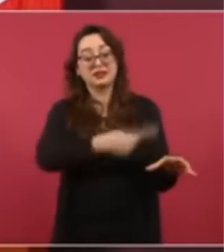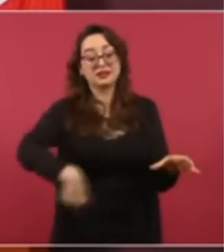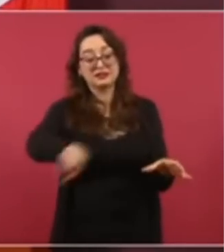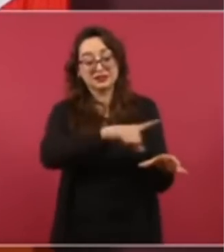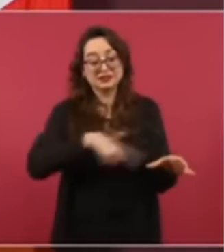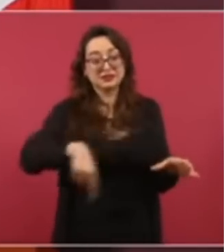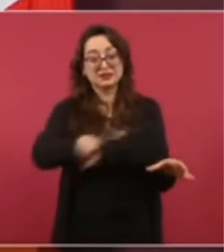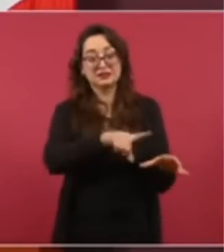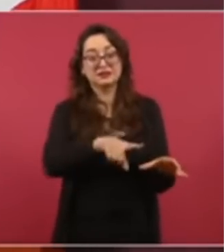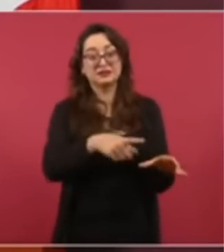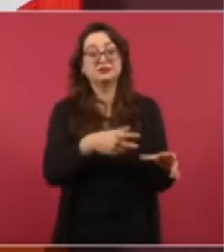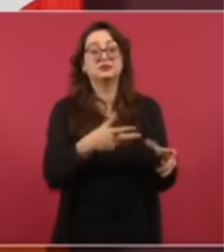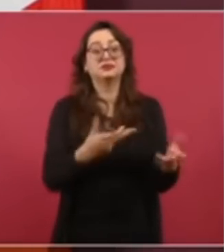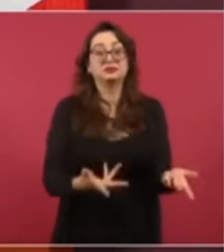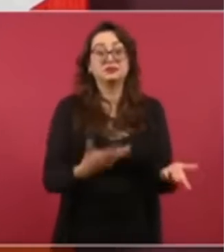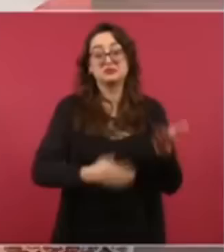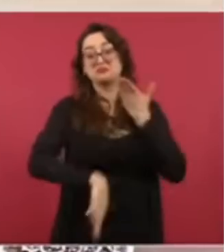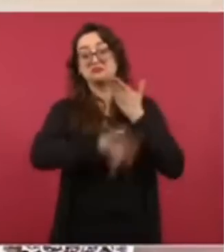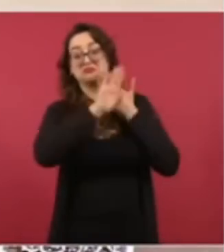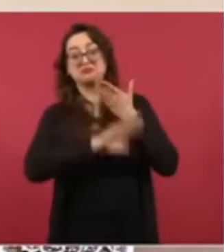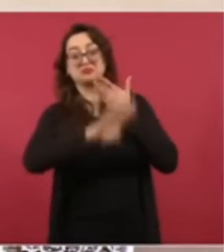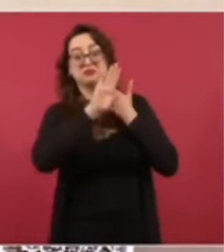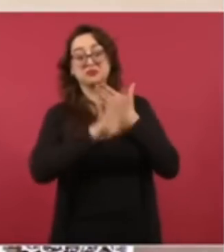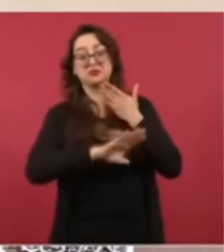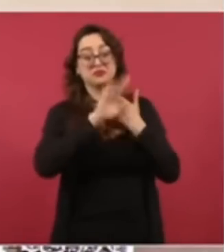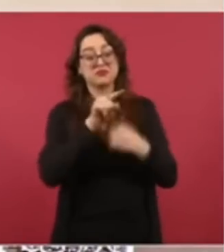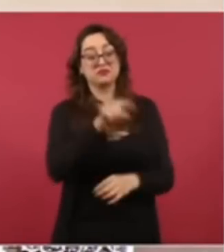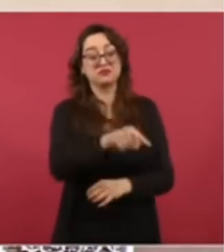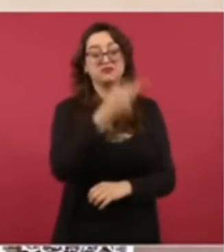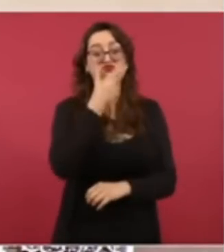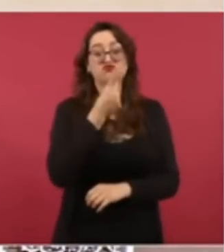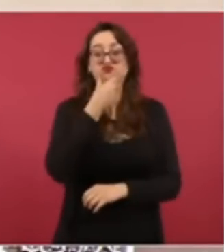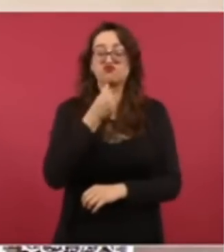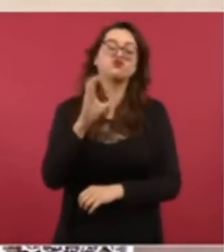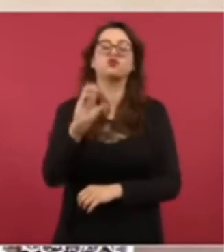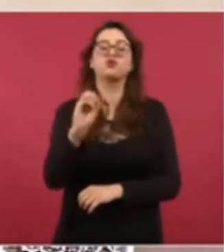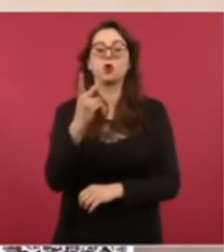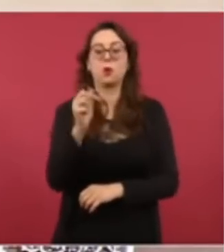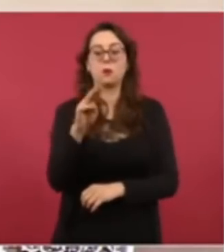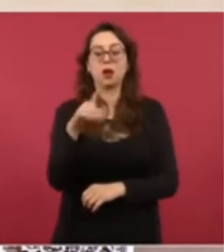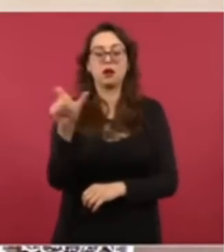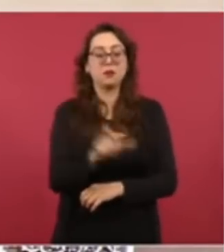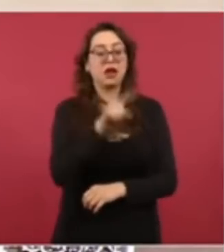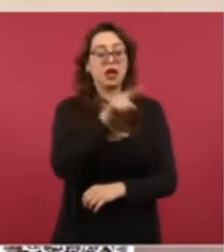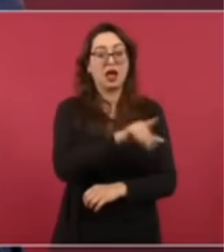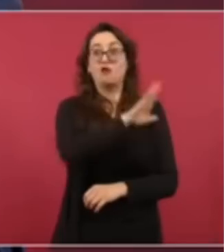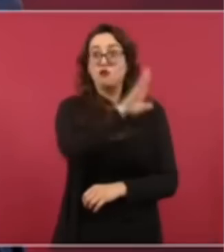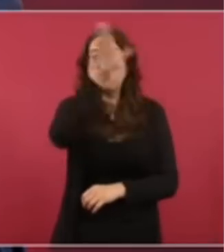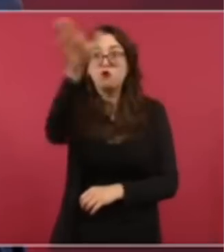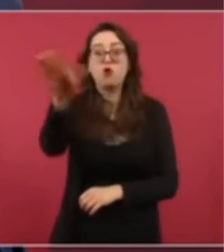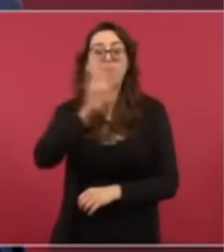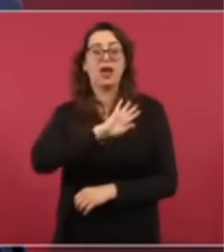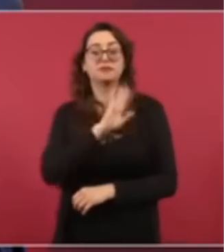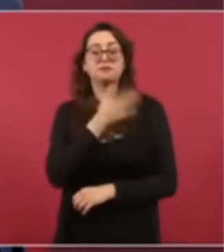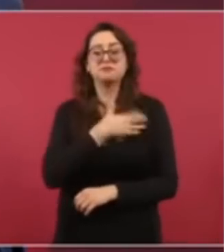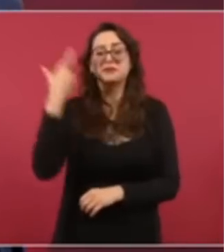estos precandidatos del bloque conservador, el de la Coparmex, ese me fue a acusar con el rey de España.